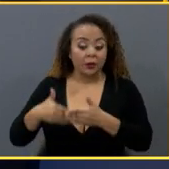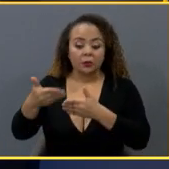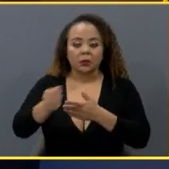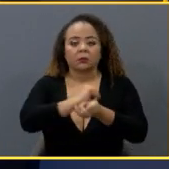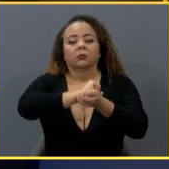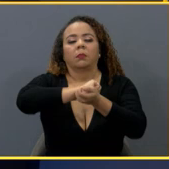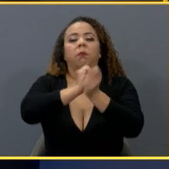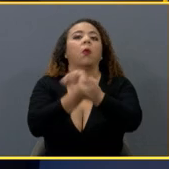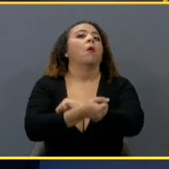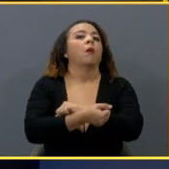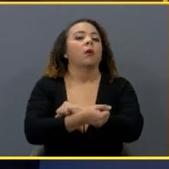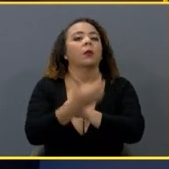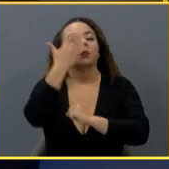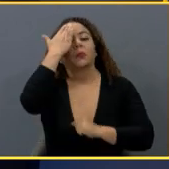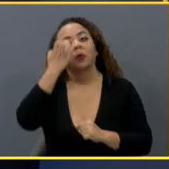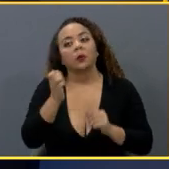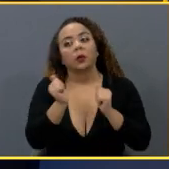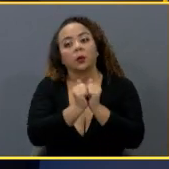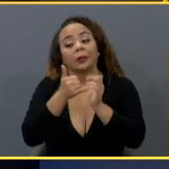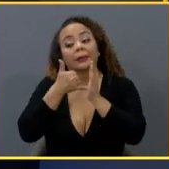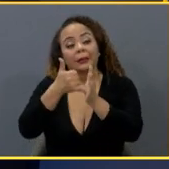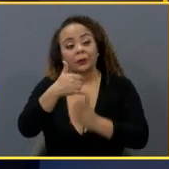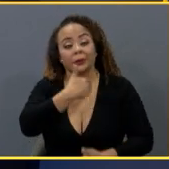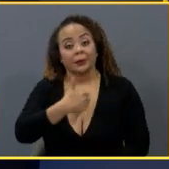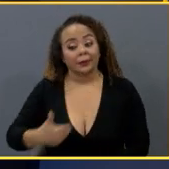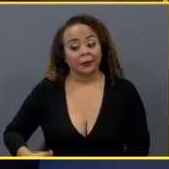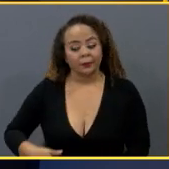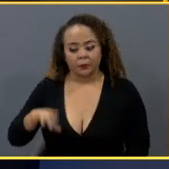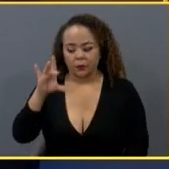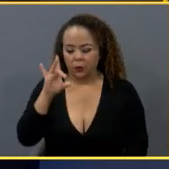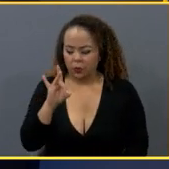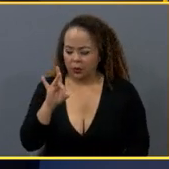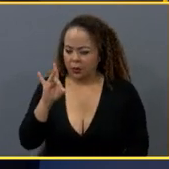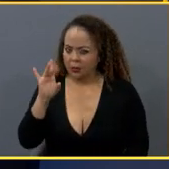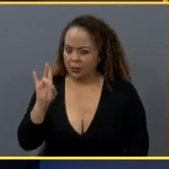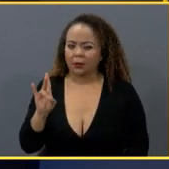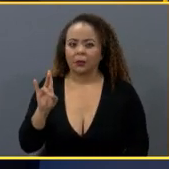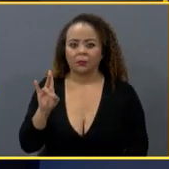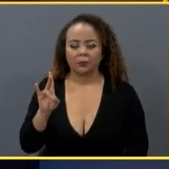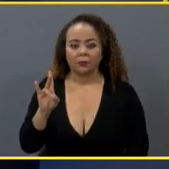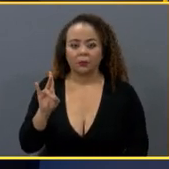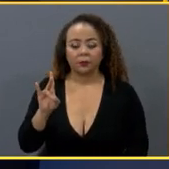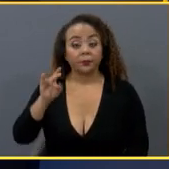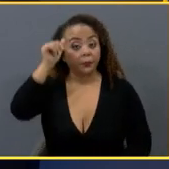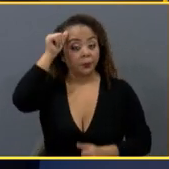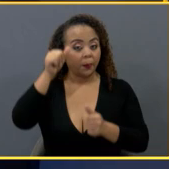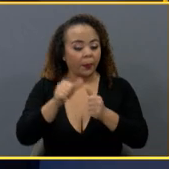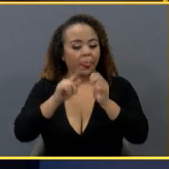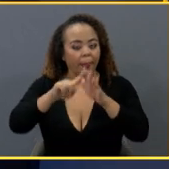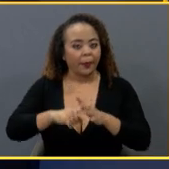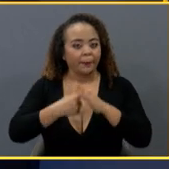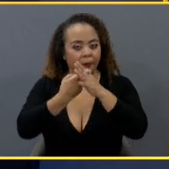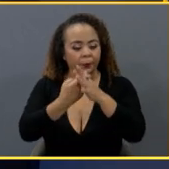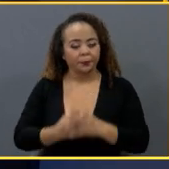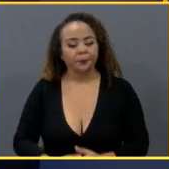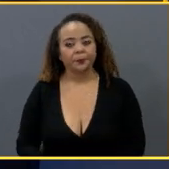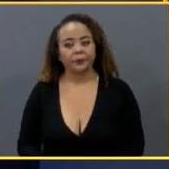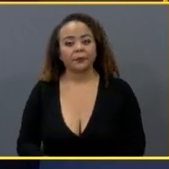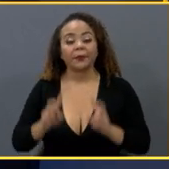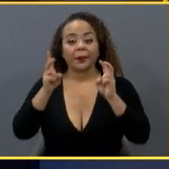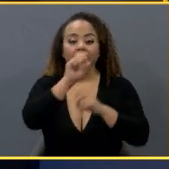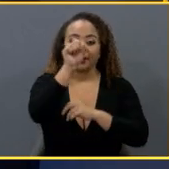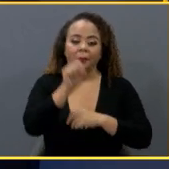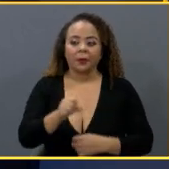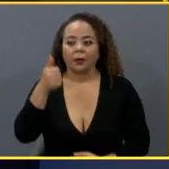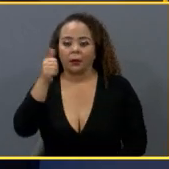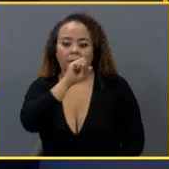cambio, porque con el título de Herediano del 87, recuerden que empezó el tema Saprissa la